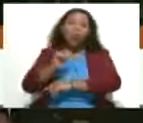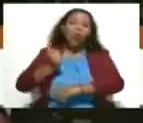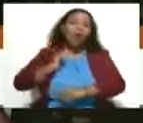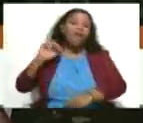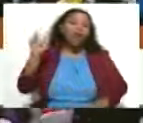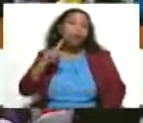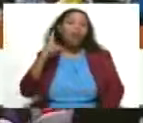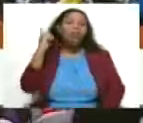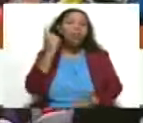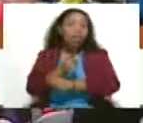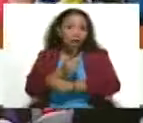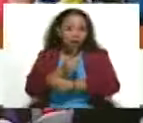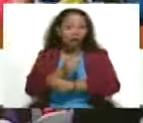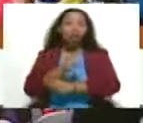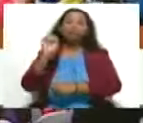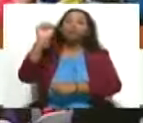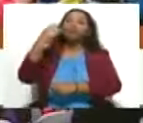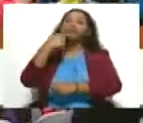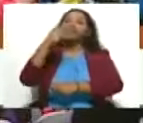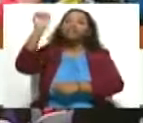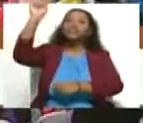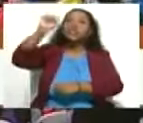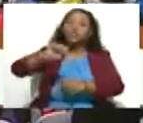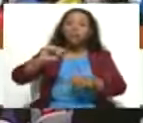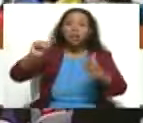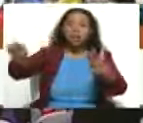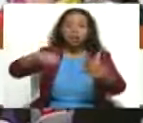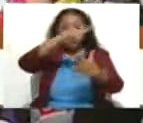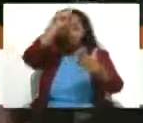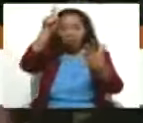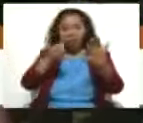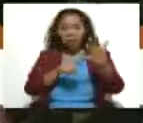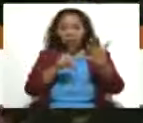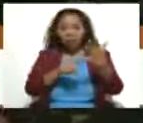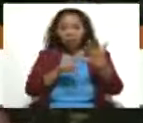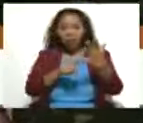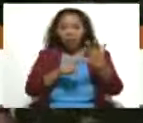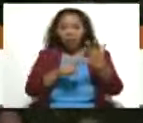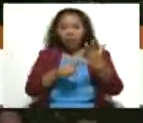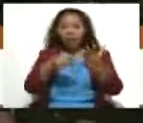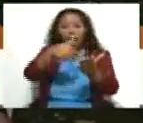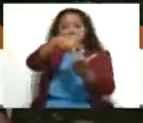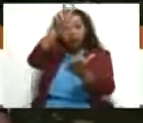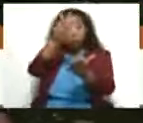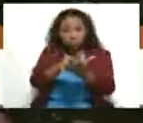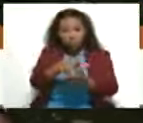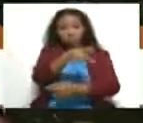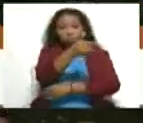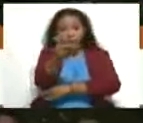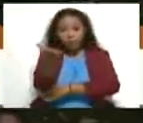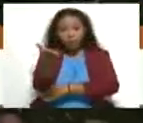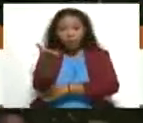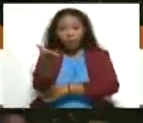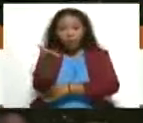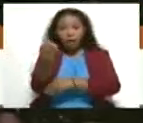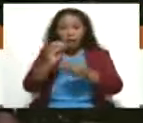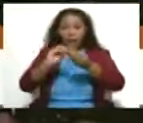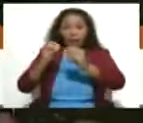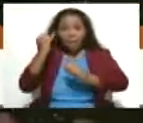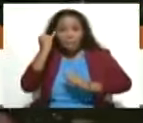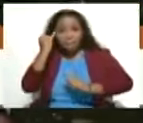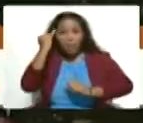debe votar sí. La quinta, ¿aprueba usted la